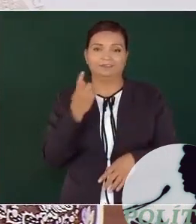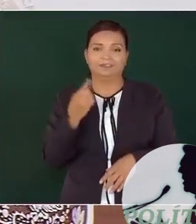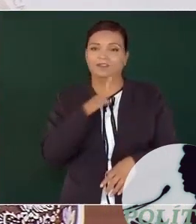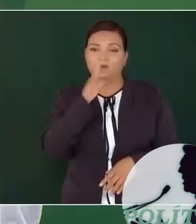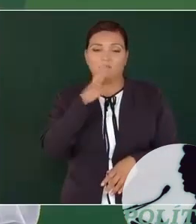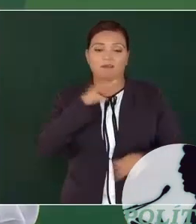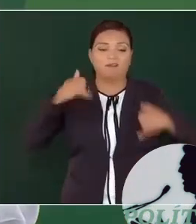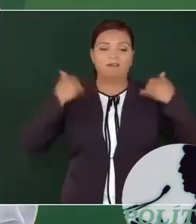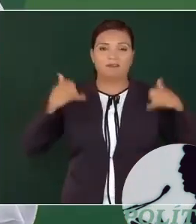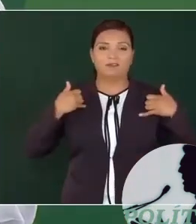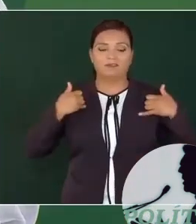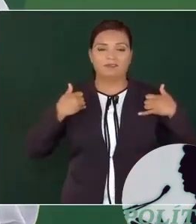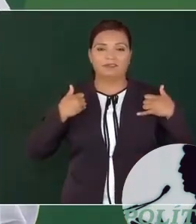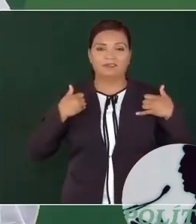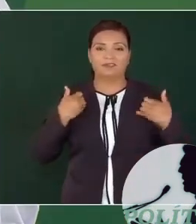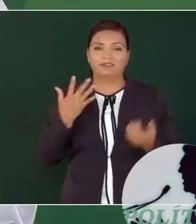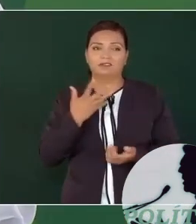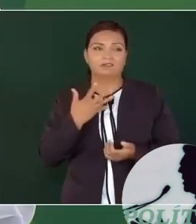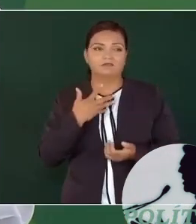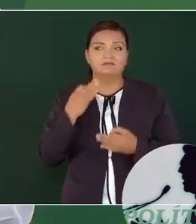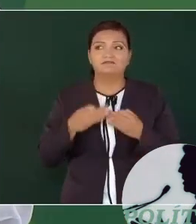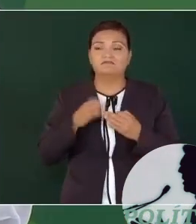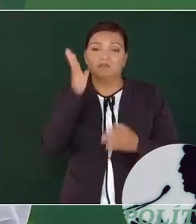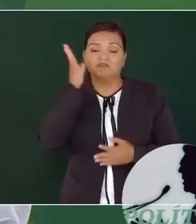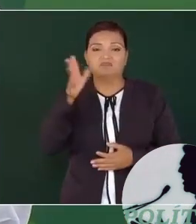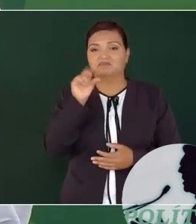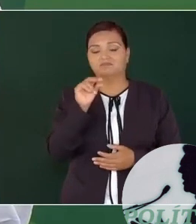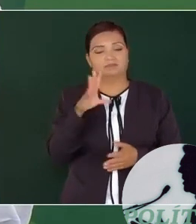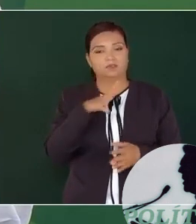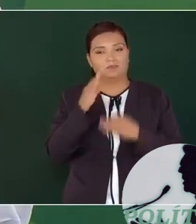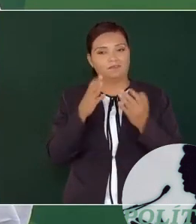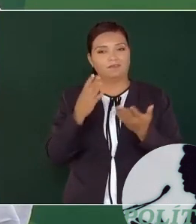no haya jóvenes sin futuro,